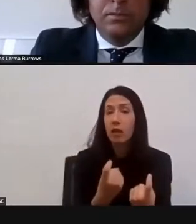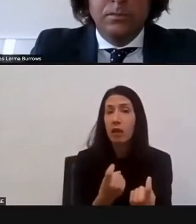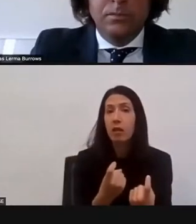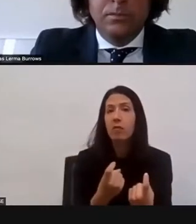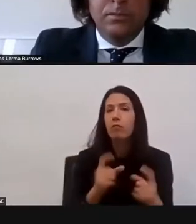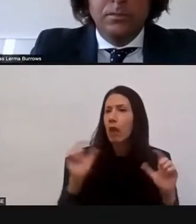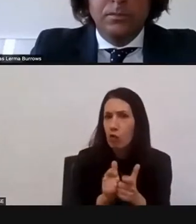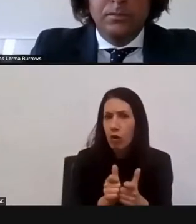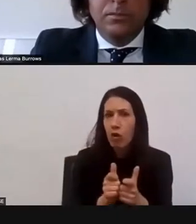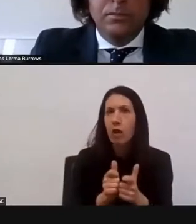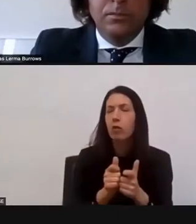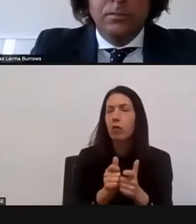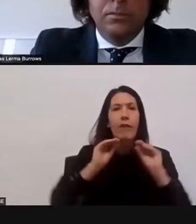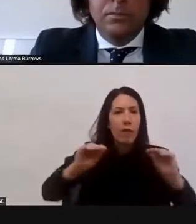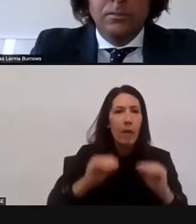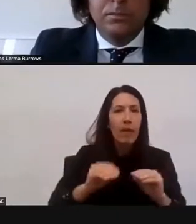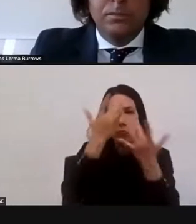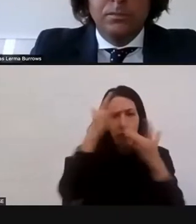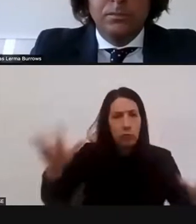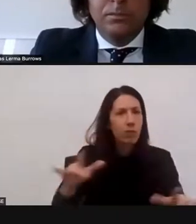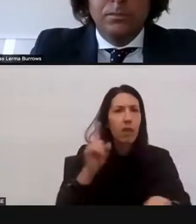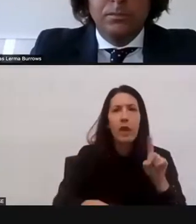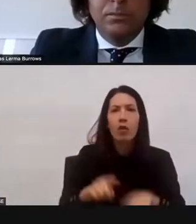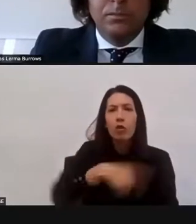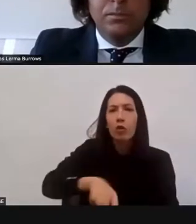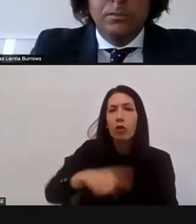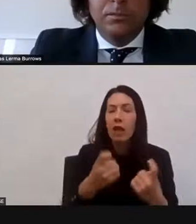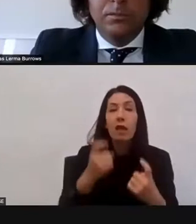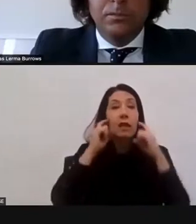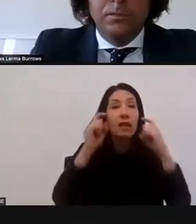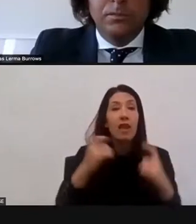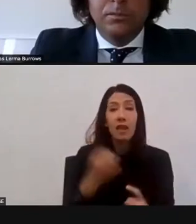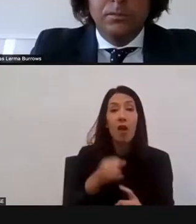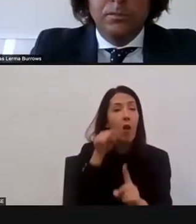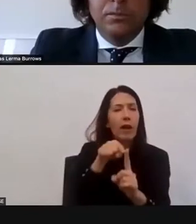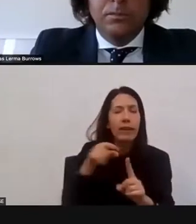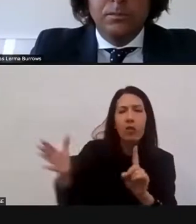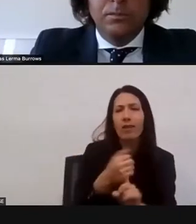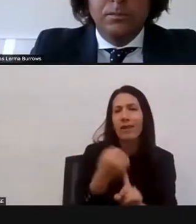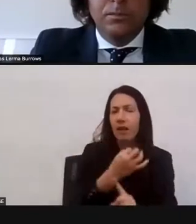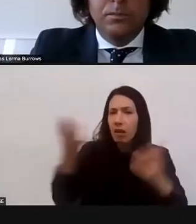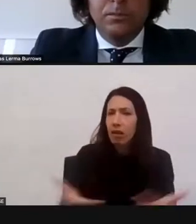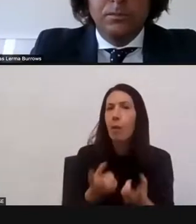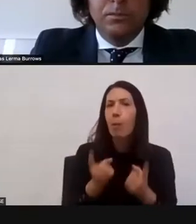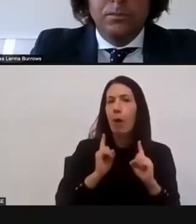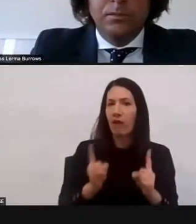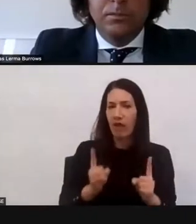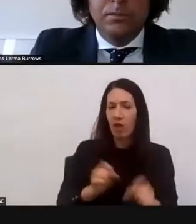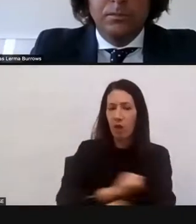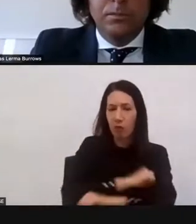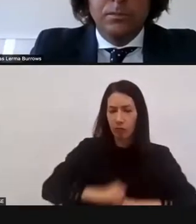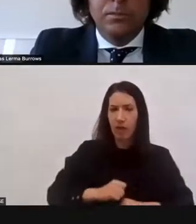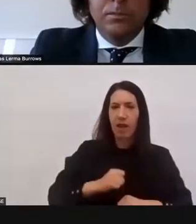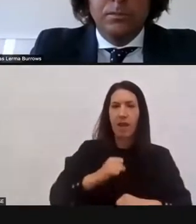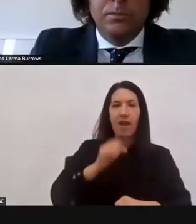reuniones, actuaciones formativas o lo que se necesite, conseguir entre todos el objetivo de potenciar la prevención de los delitos de odio.